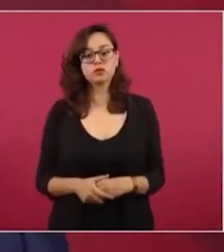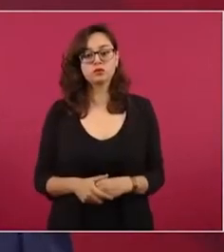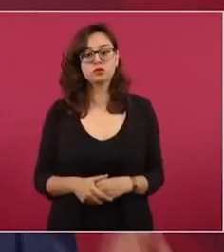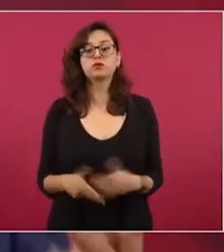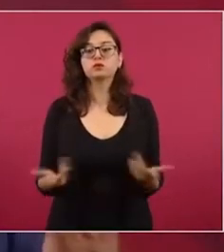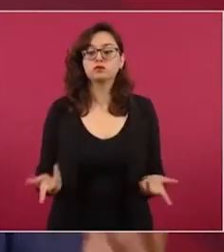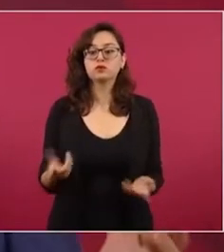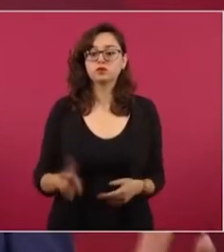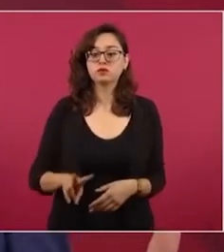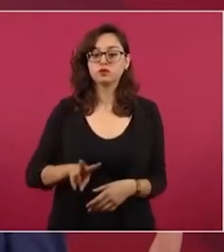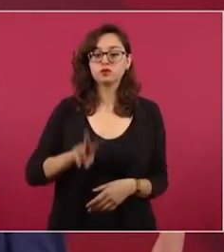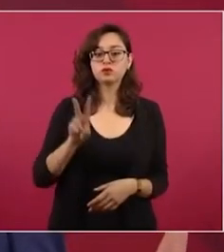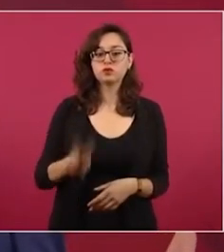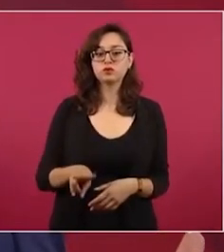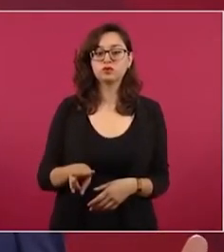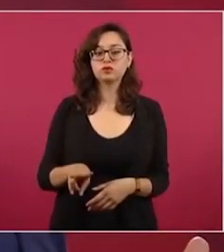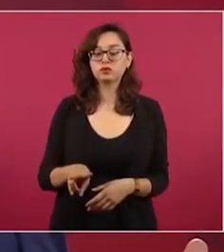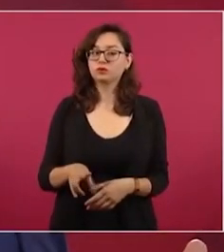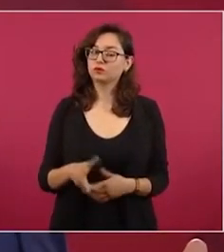es una vileza